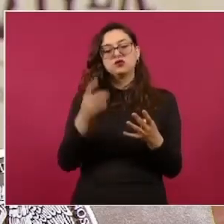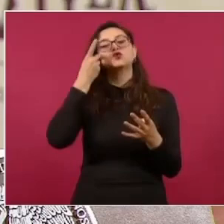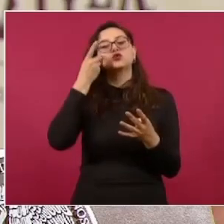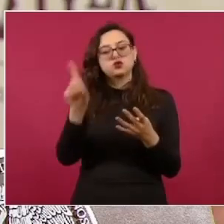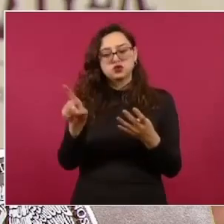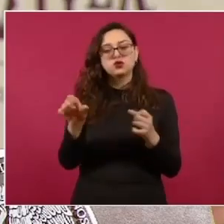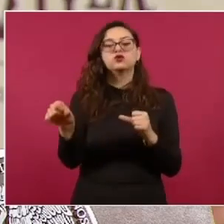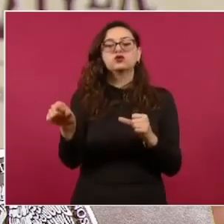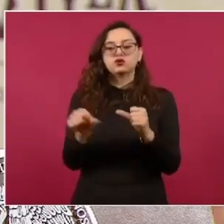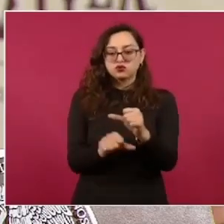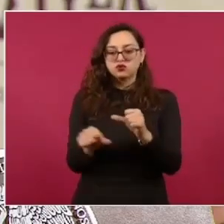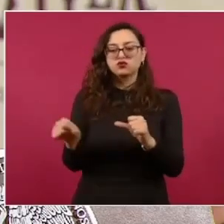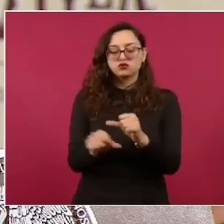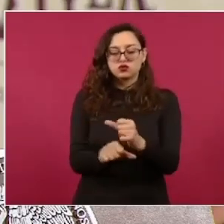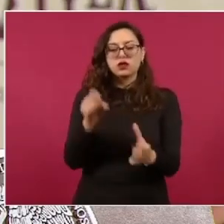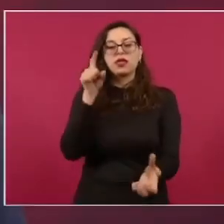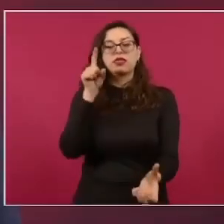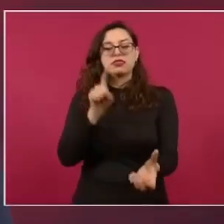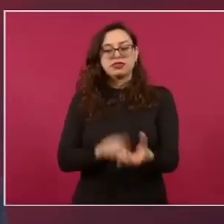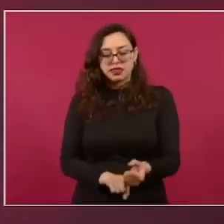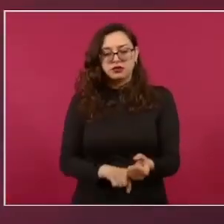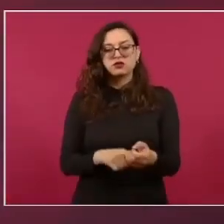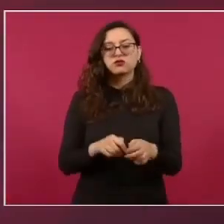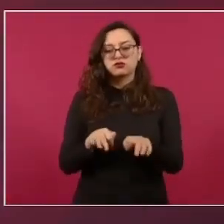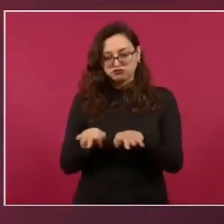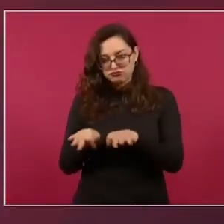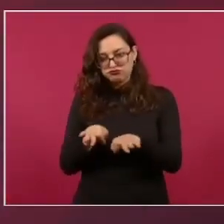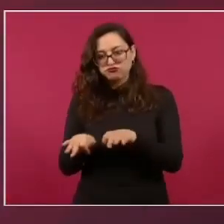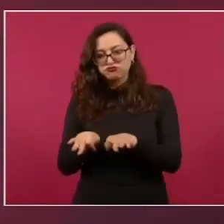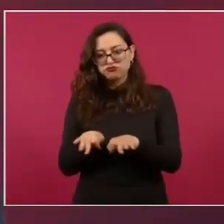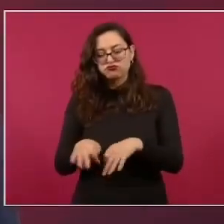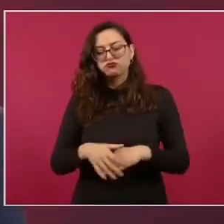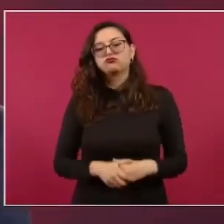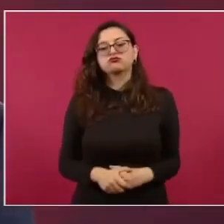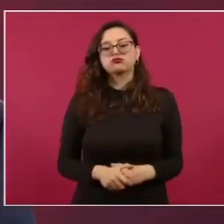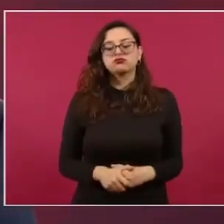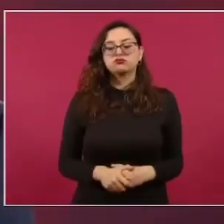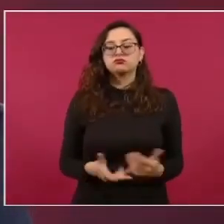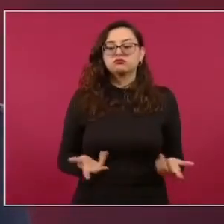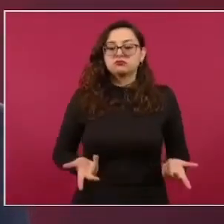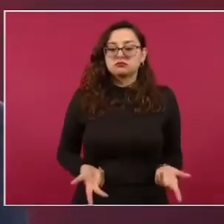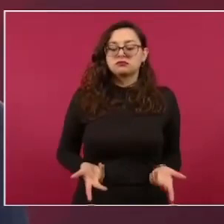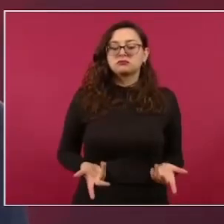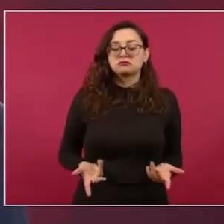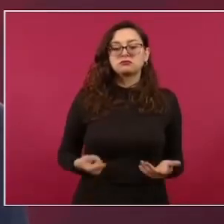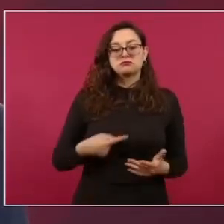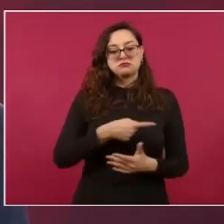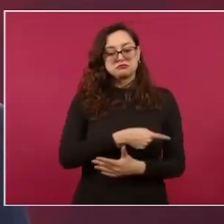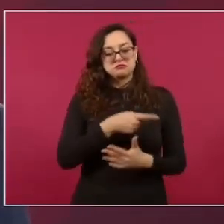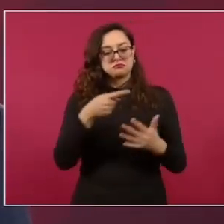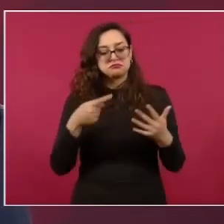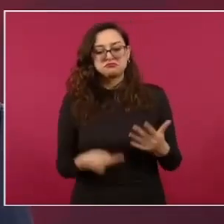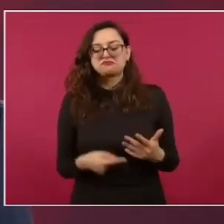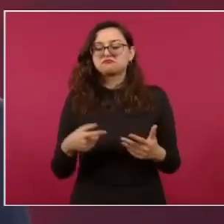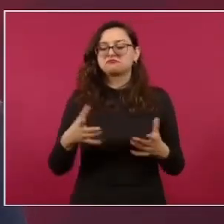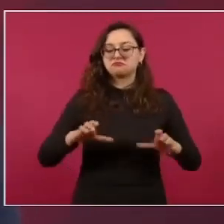y suplentes por los trabajadores, quienes lograron en pocos años que la atención del Seguro